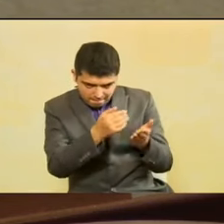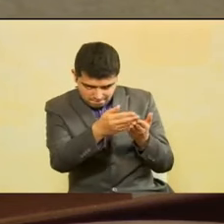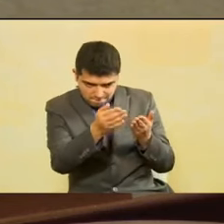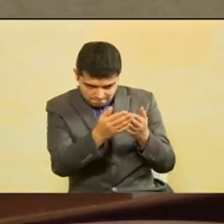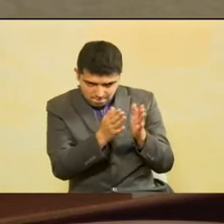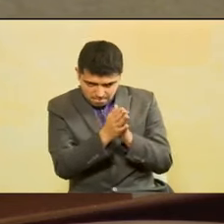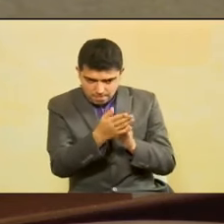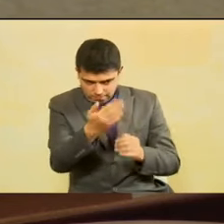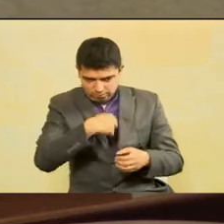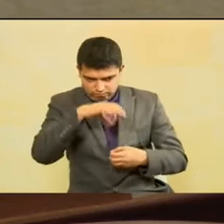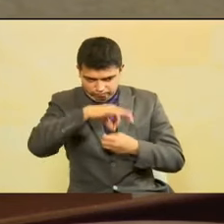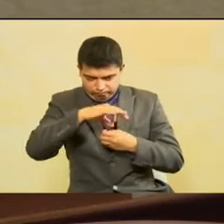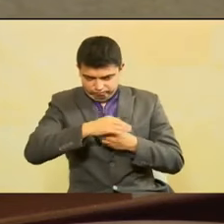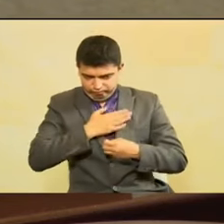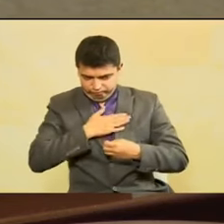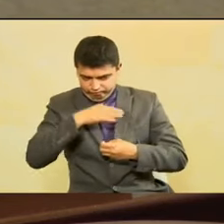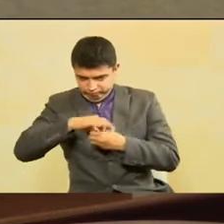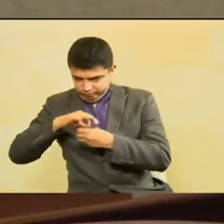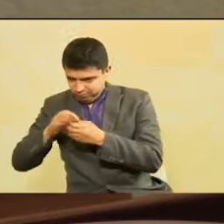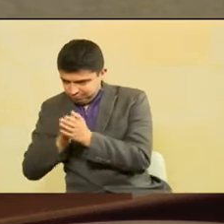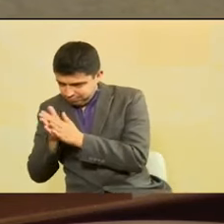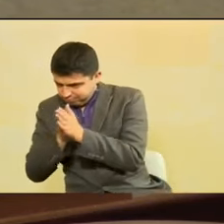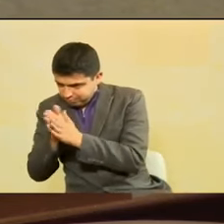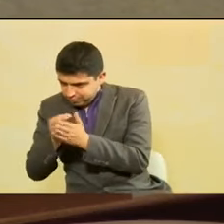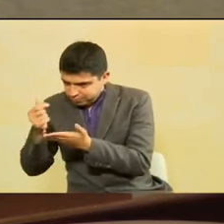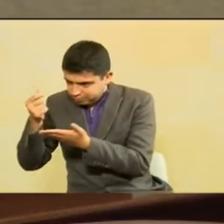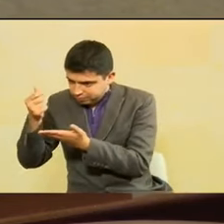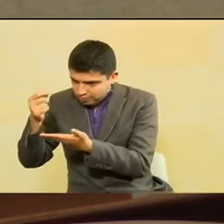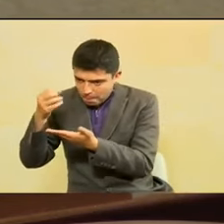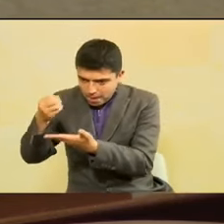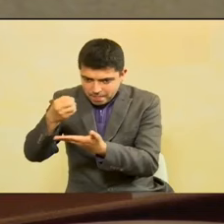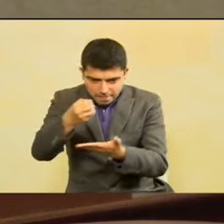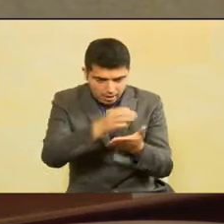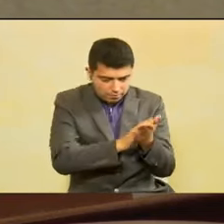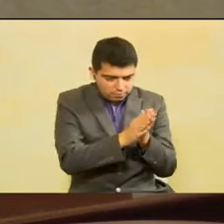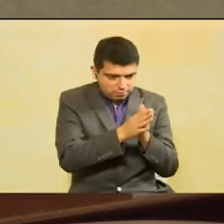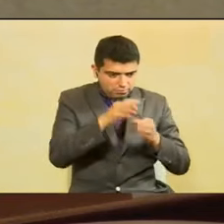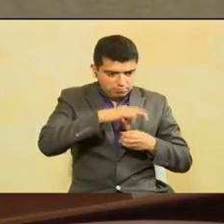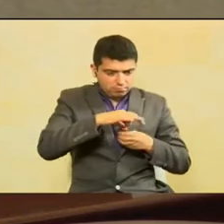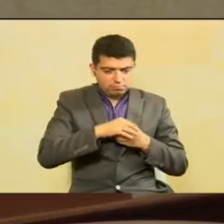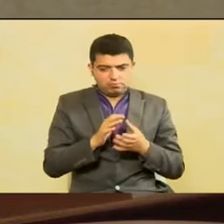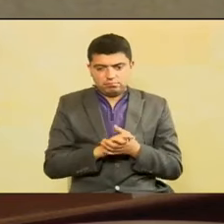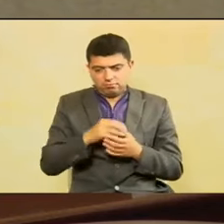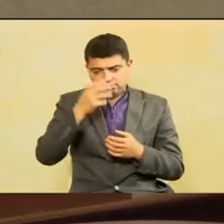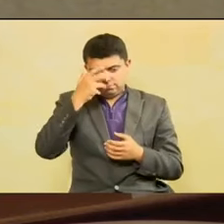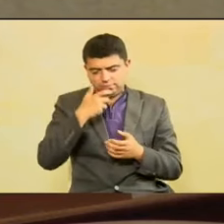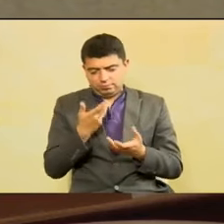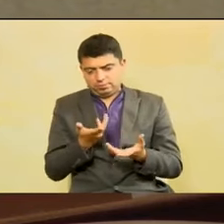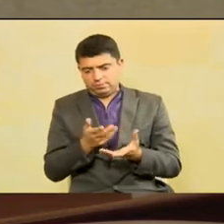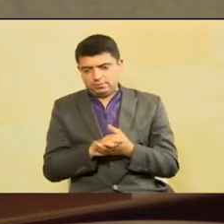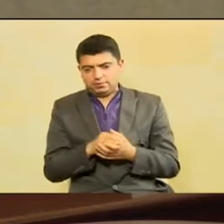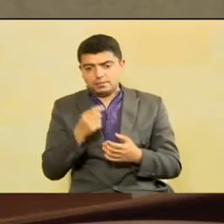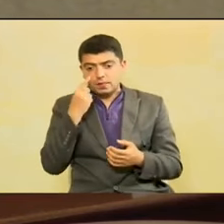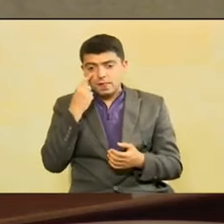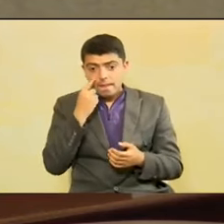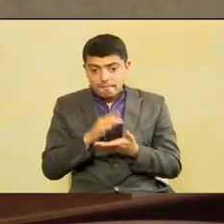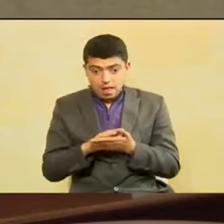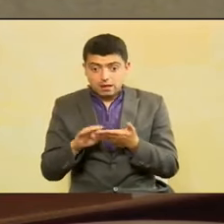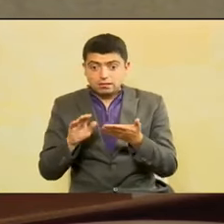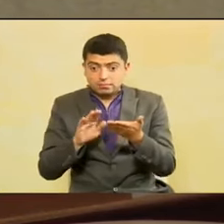con instituciones de garaje que hicieron los exámenes y Las evaluaciones Y eso no solucionó el problema sino que lo